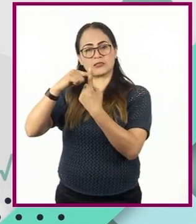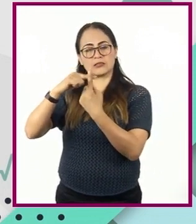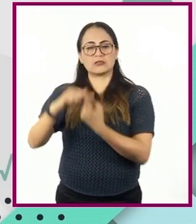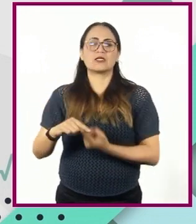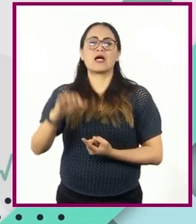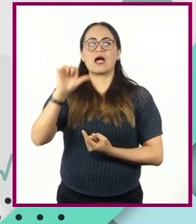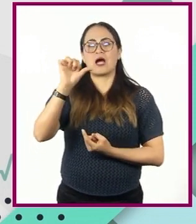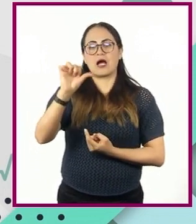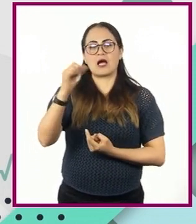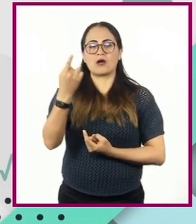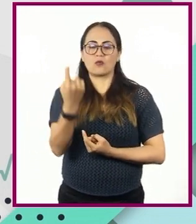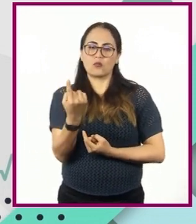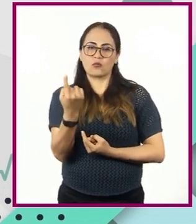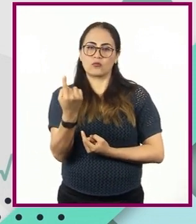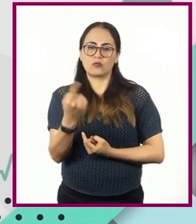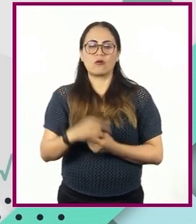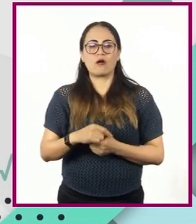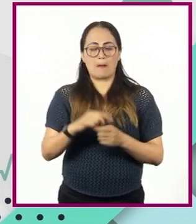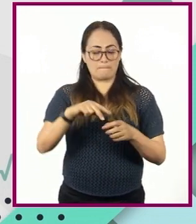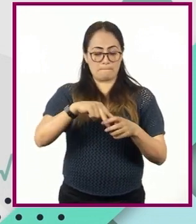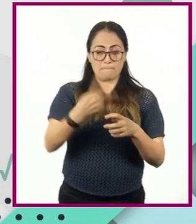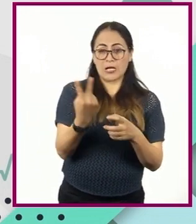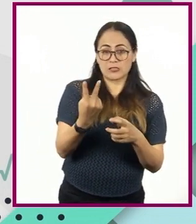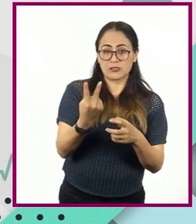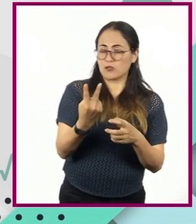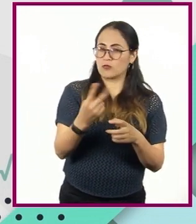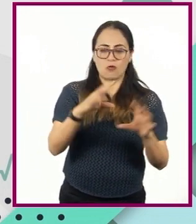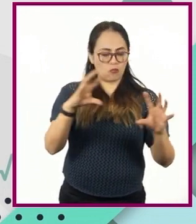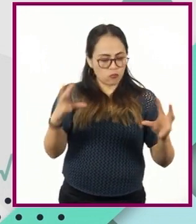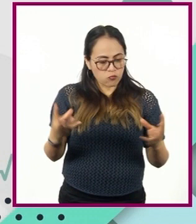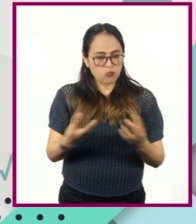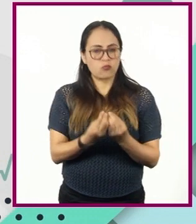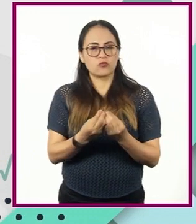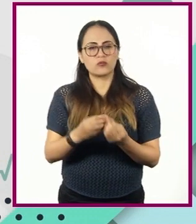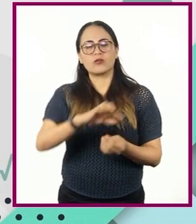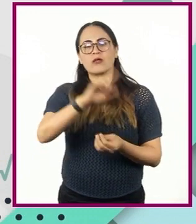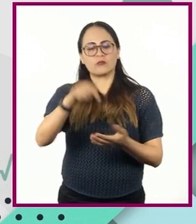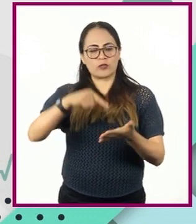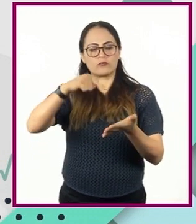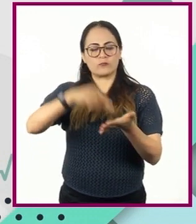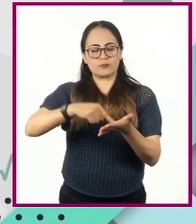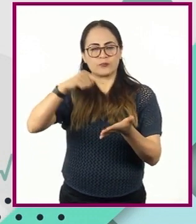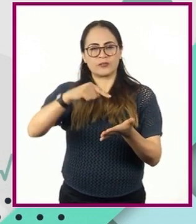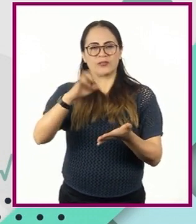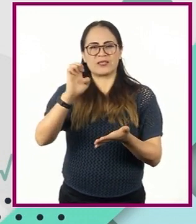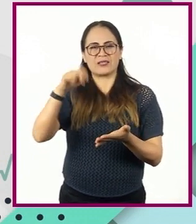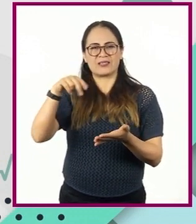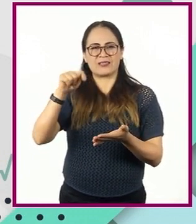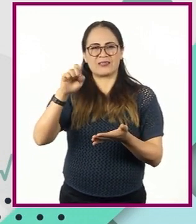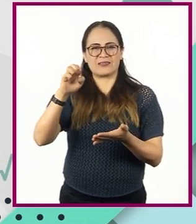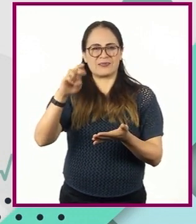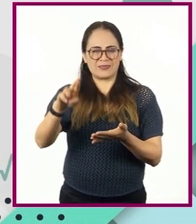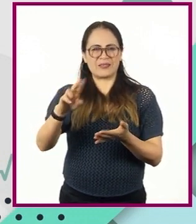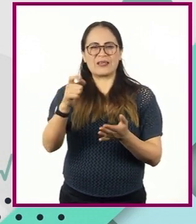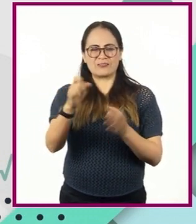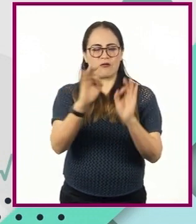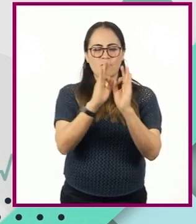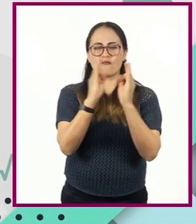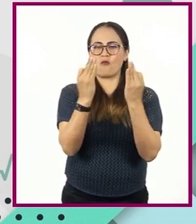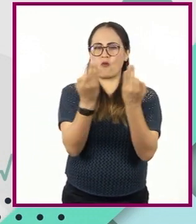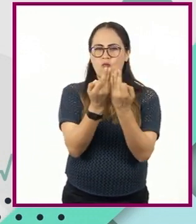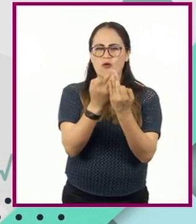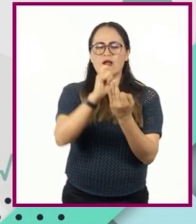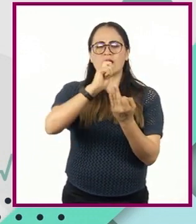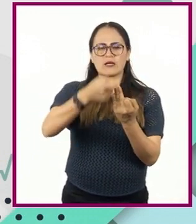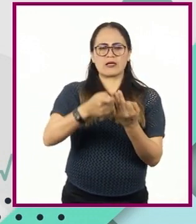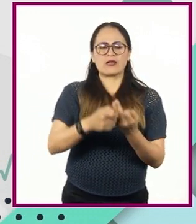y A1, todo sin espacio, y presionamos Enter. Con esta fórmula estamos indicando que